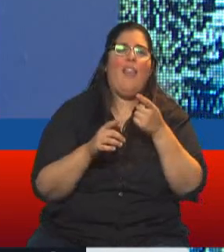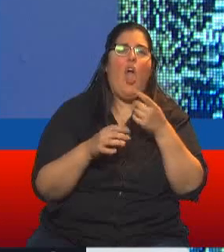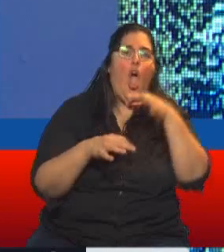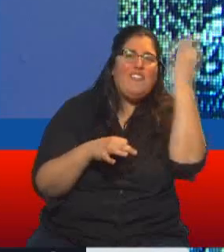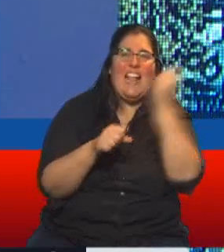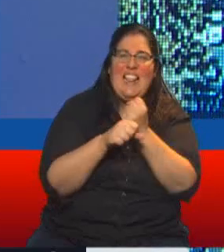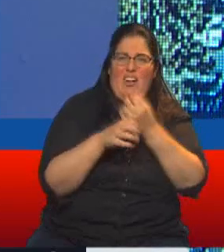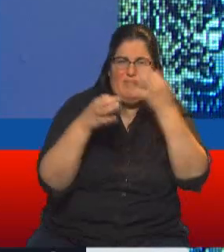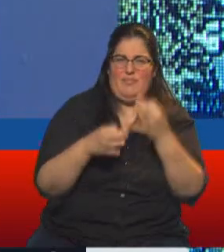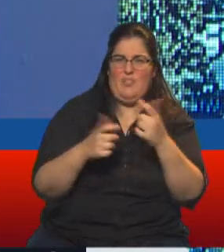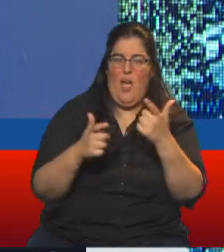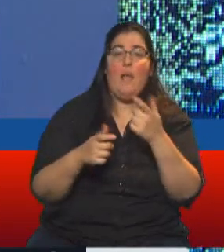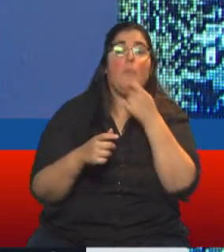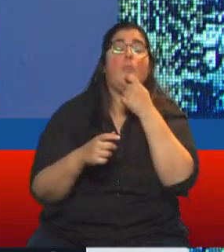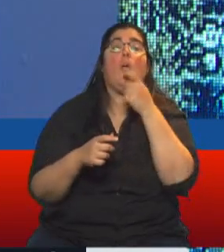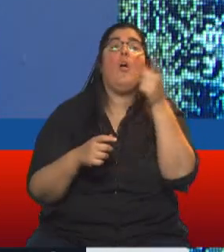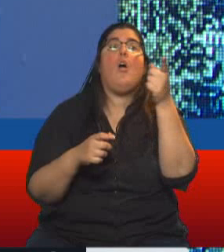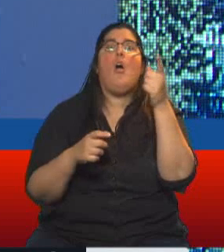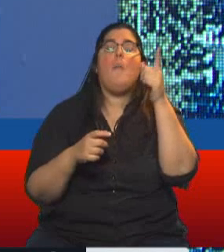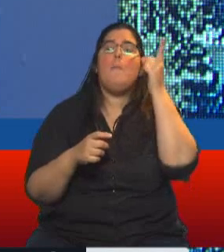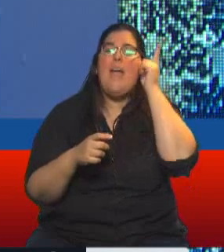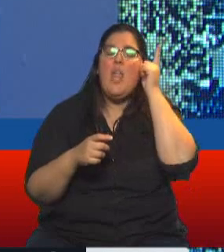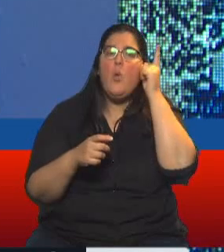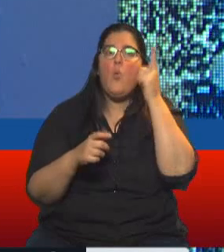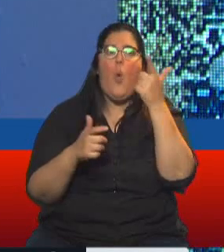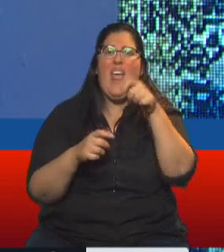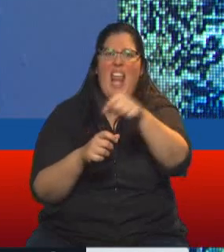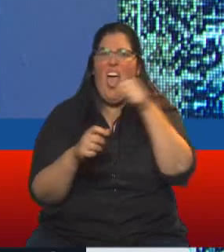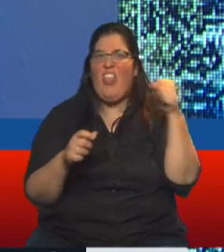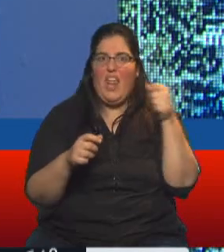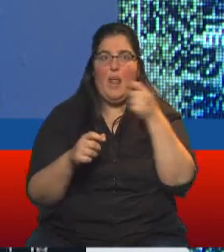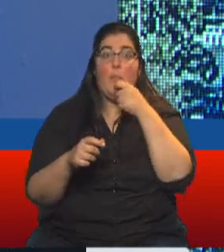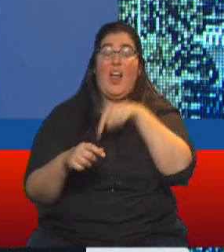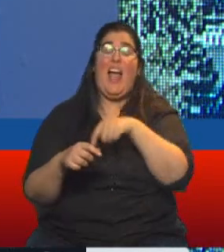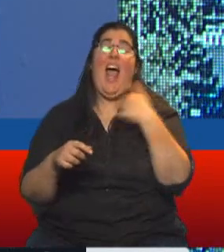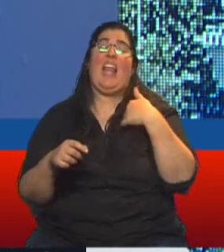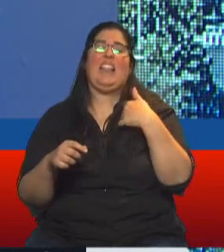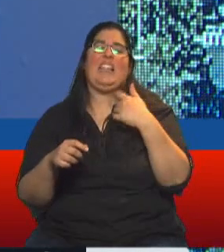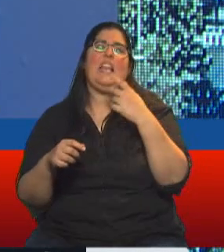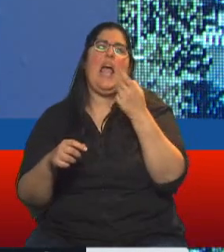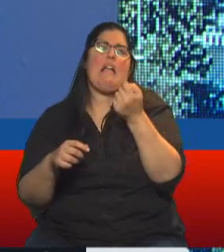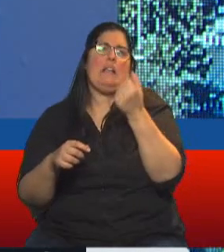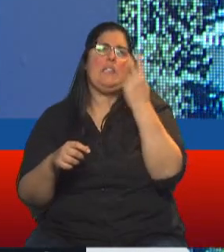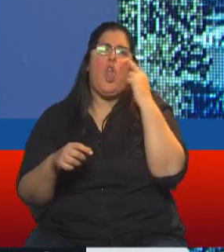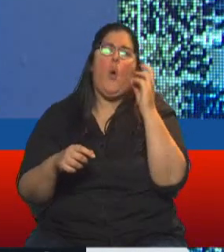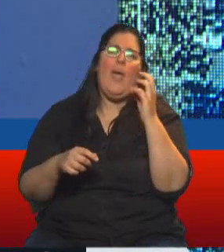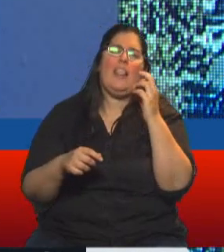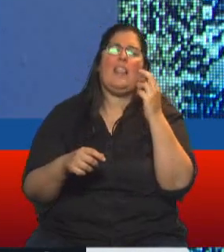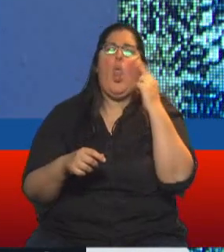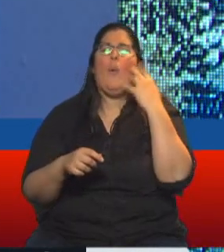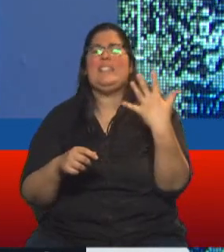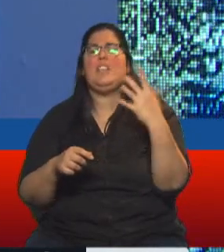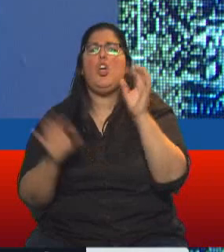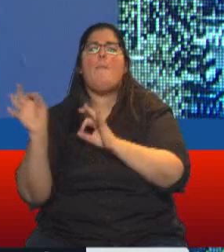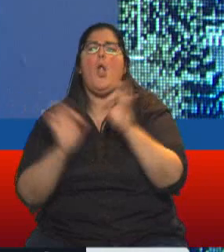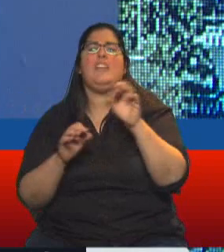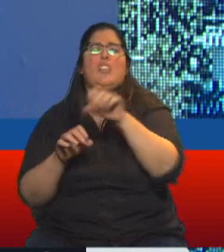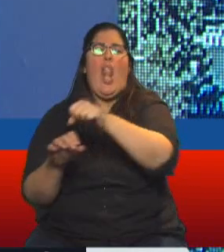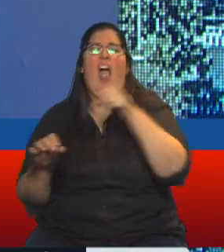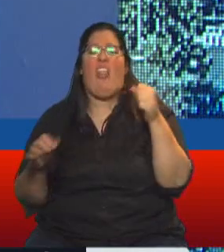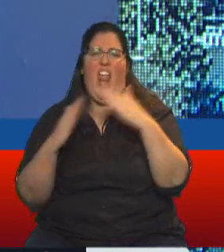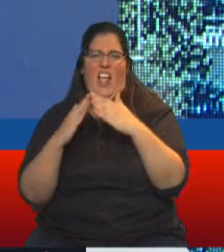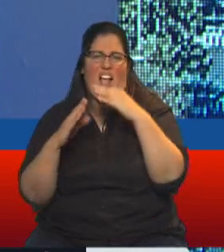pobres de Perú no tiene heladera. Sí. No tiene heladera. En Argentina la cobertura de heladera debe ser 90%, 95%. Entonces, quiero decir, ahí